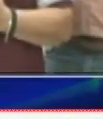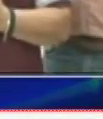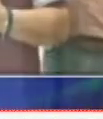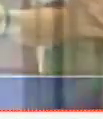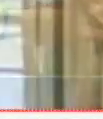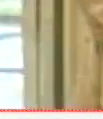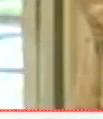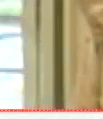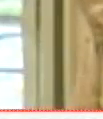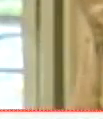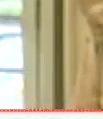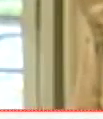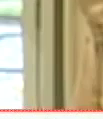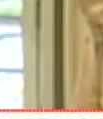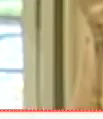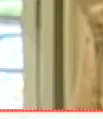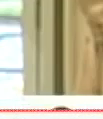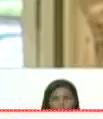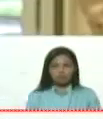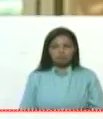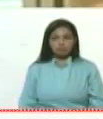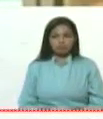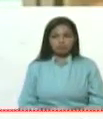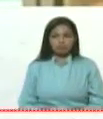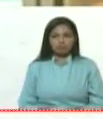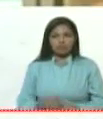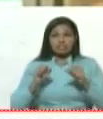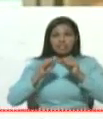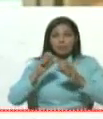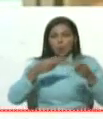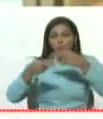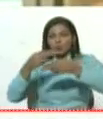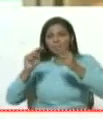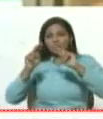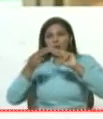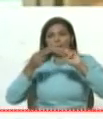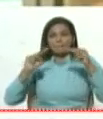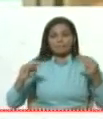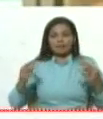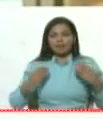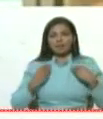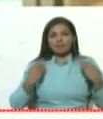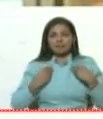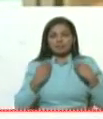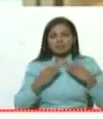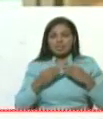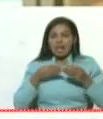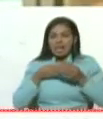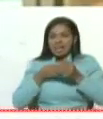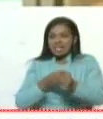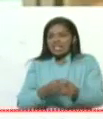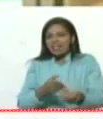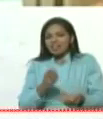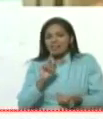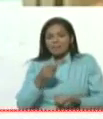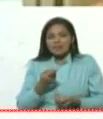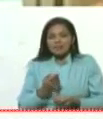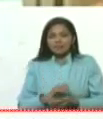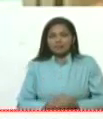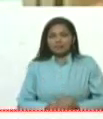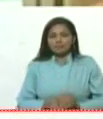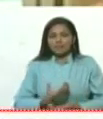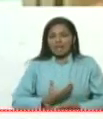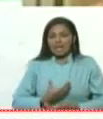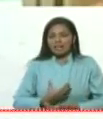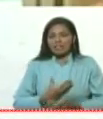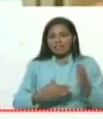presidente. Sigamos construyendo paz y vida. Querida lideresa Mirna